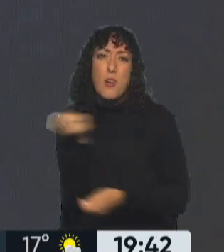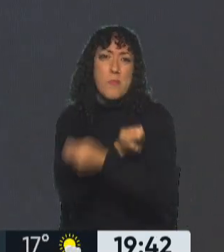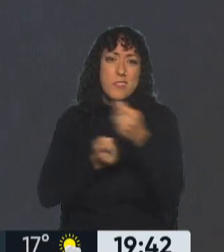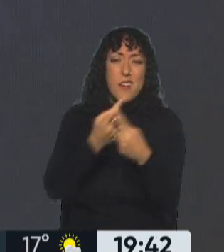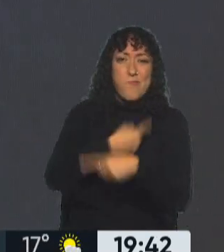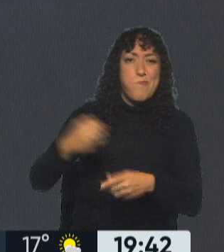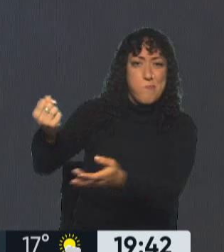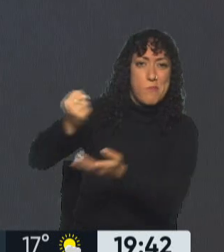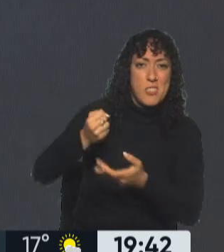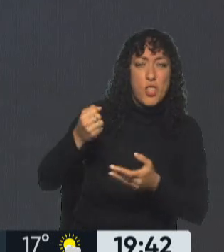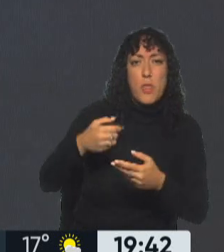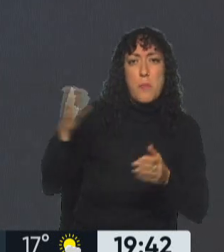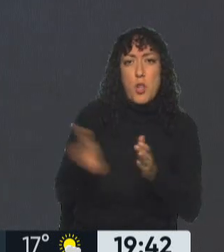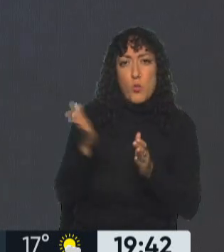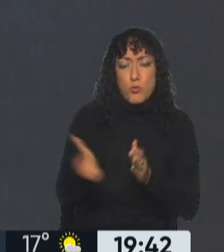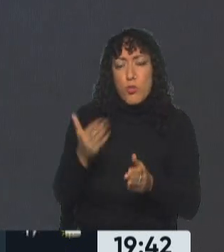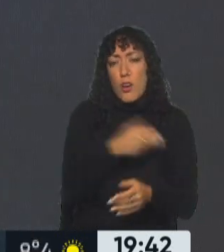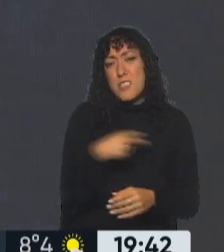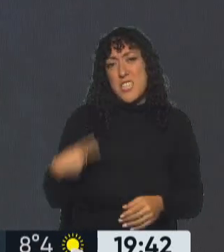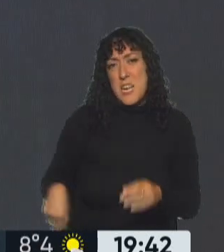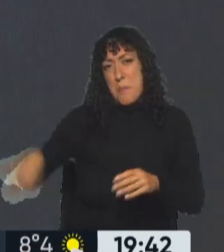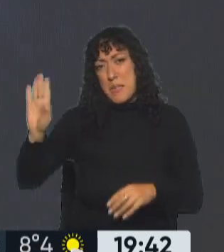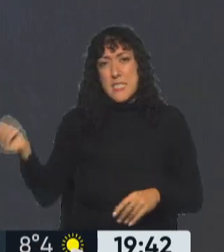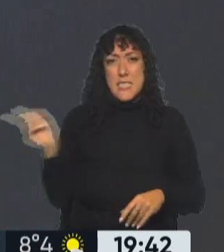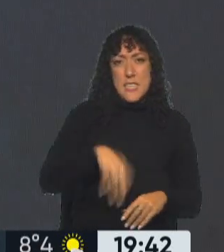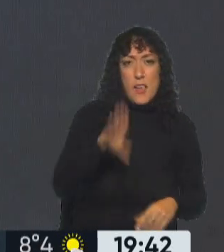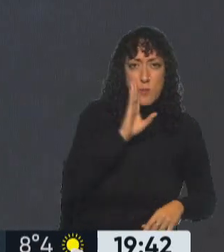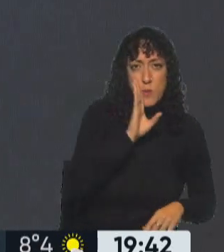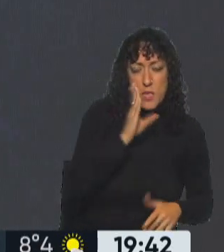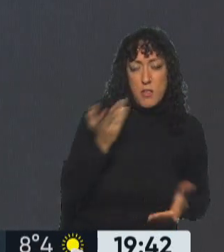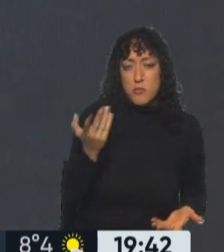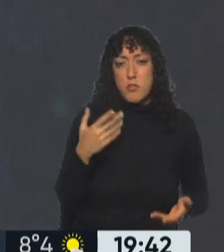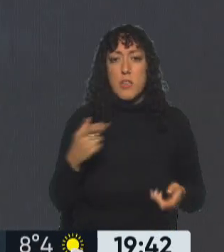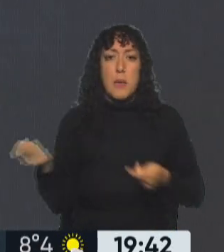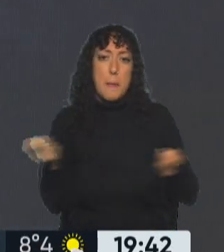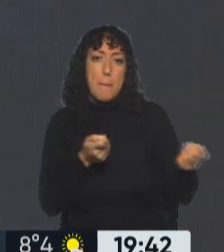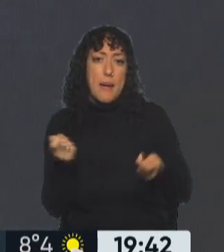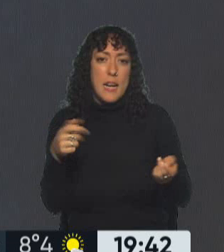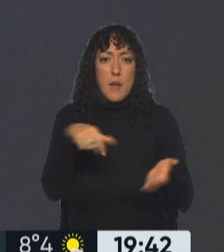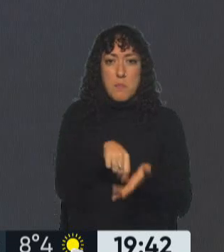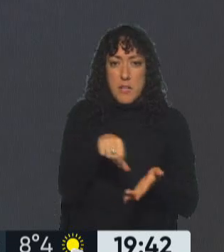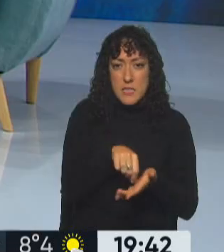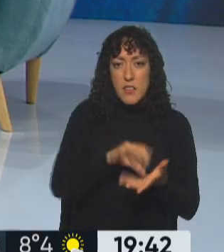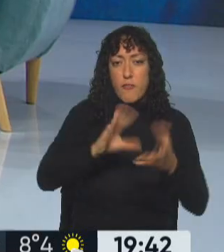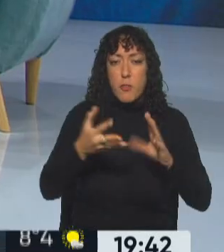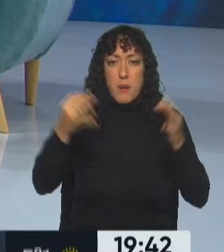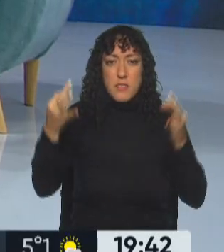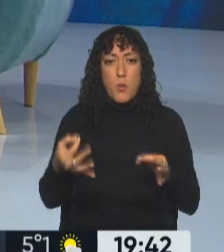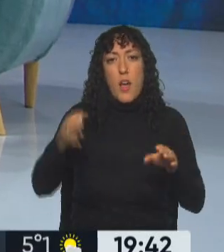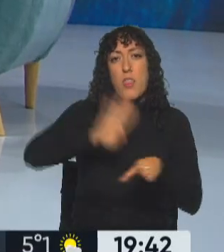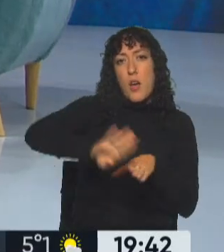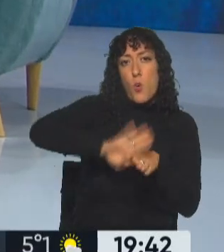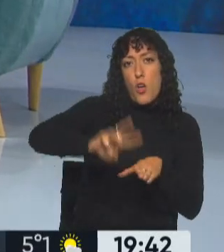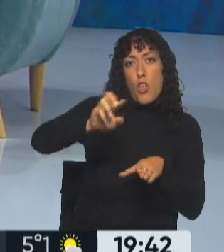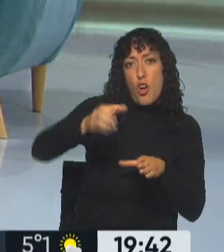inversión productiva, y hay un intento de reasegurar el dominio de nuestros países a través de un endeudamiento externo